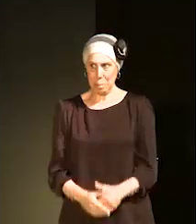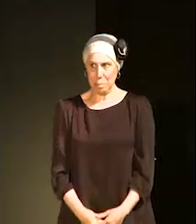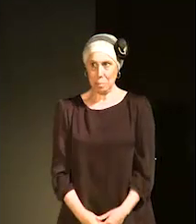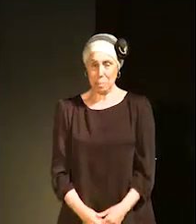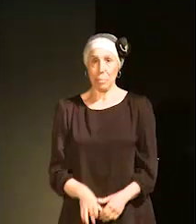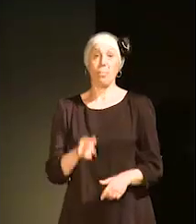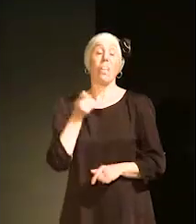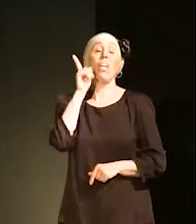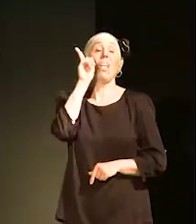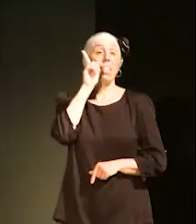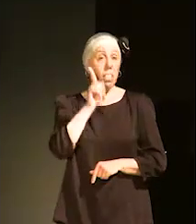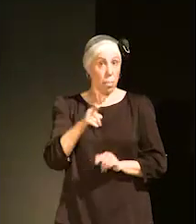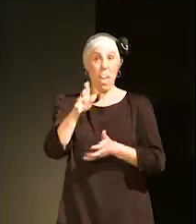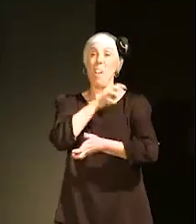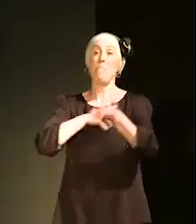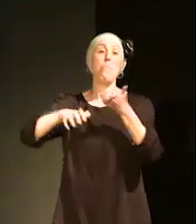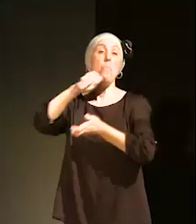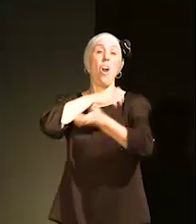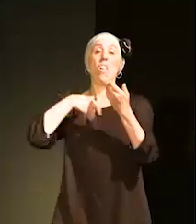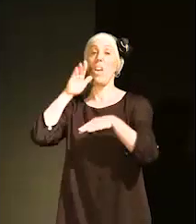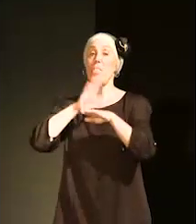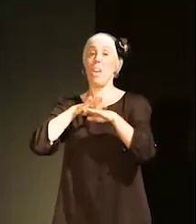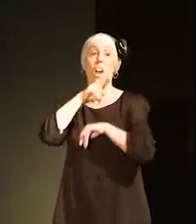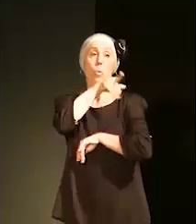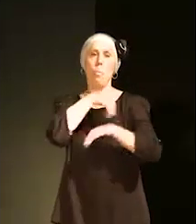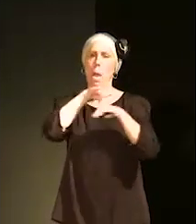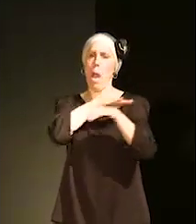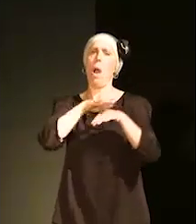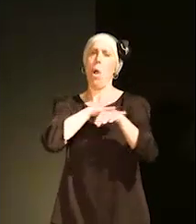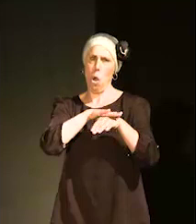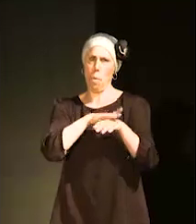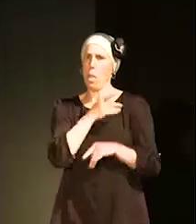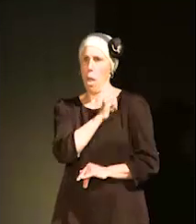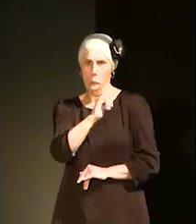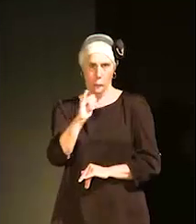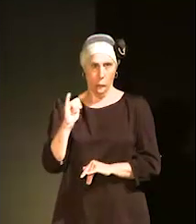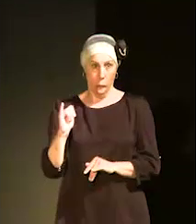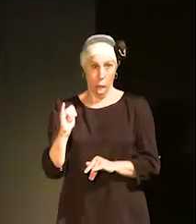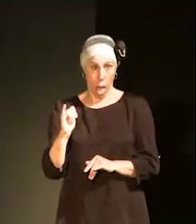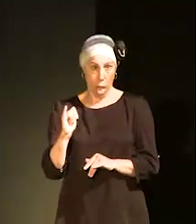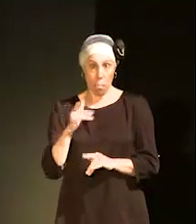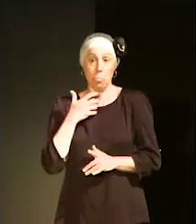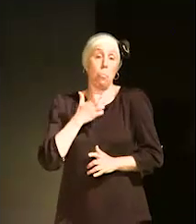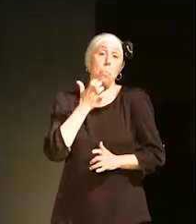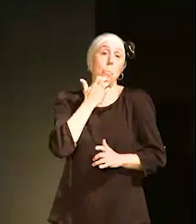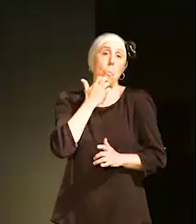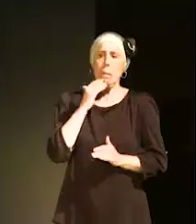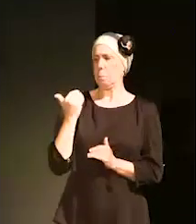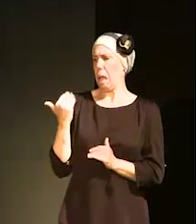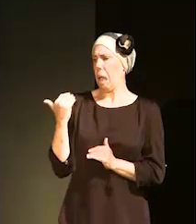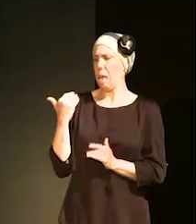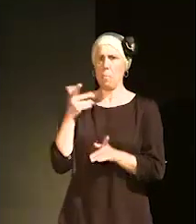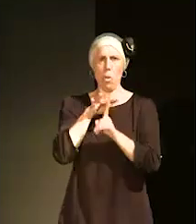la violencia de estado ha sido ejercida para citar un ejemplo reciente